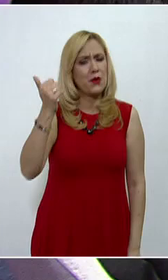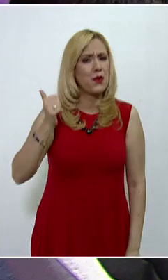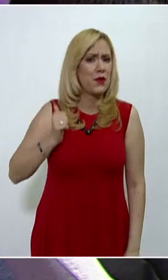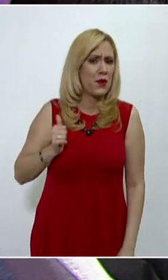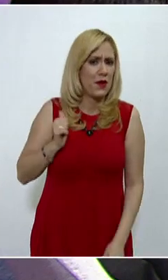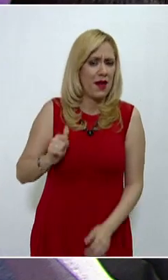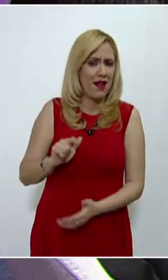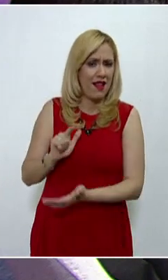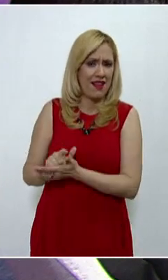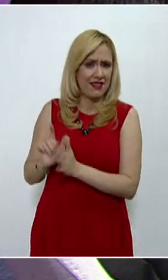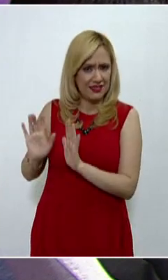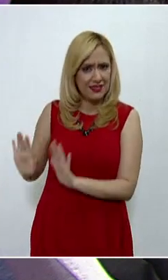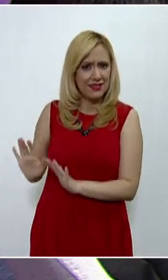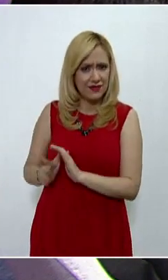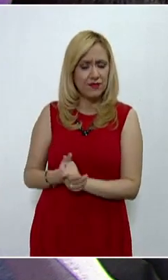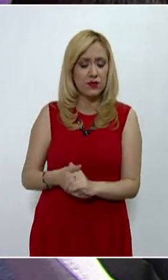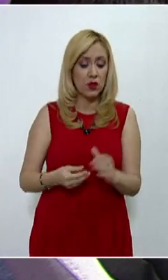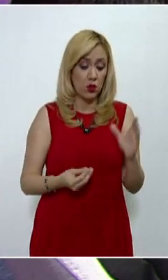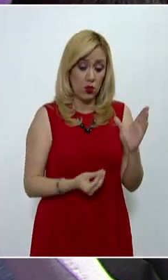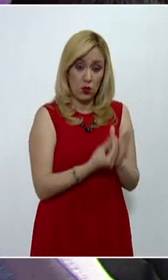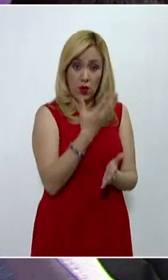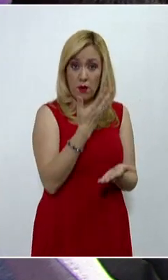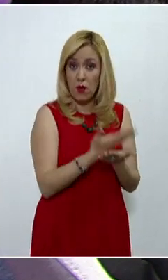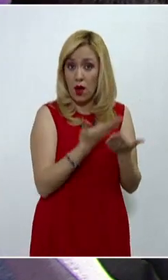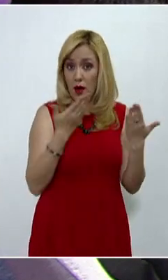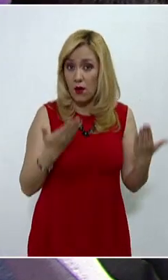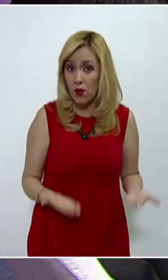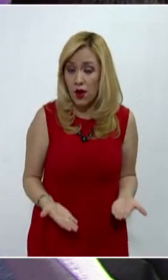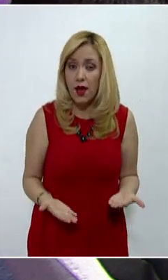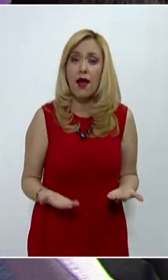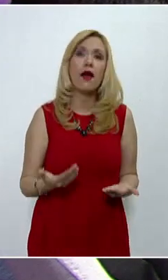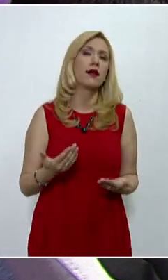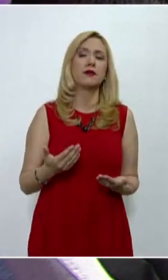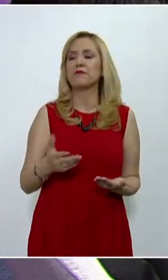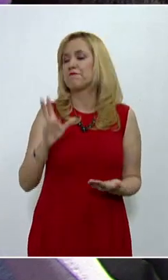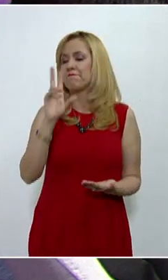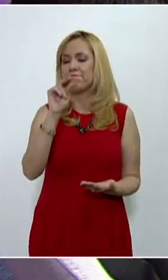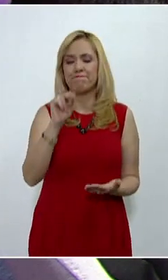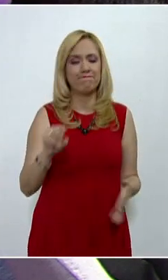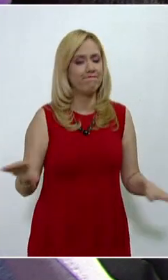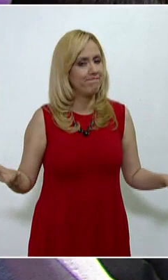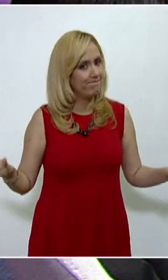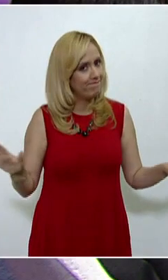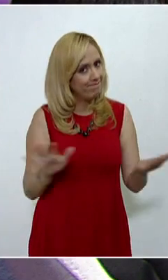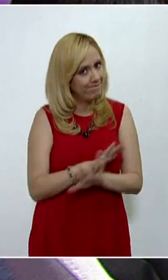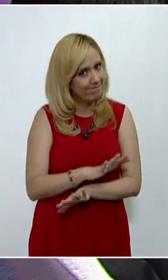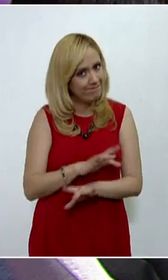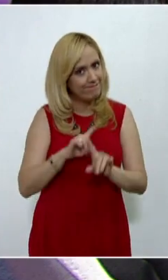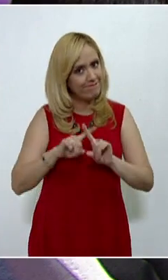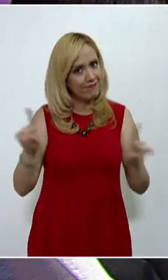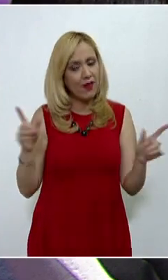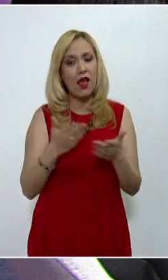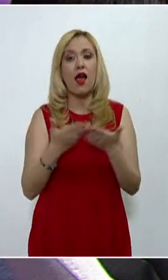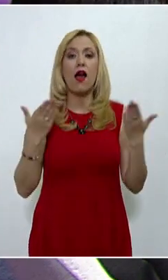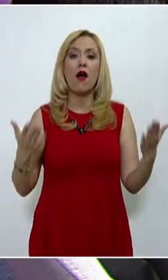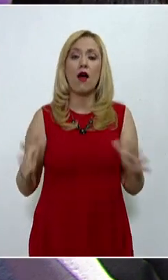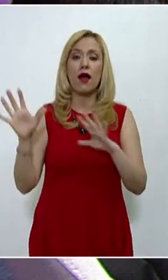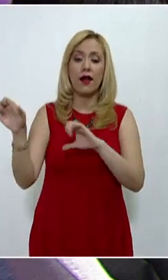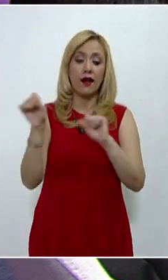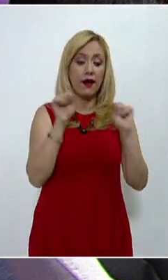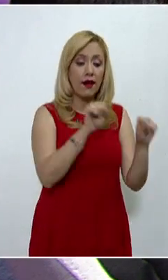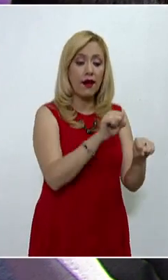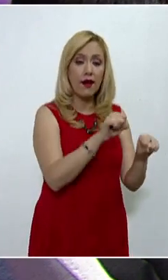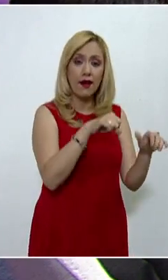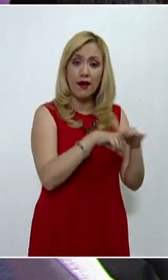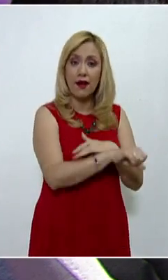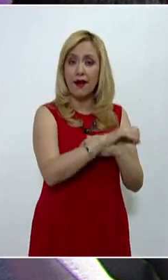del anterior sistema. En el nuevo sistema de justicia se pretende que cambia completamente este paradigma. Ahora la prisión preventiva es la excepción